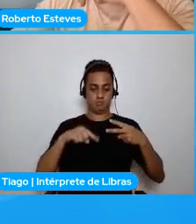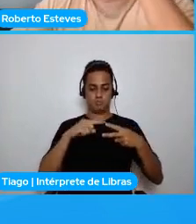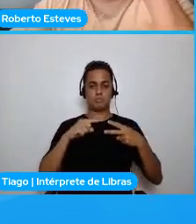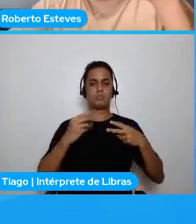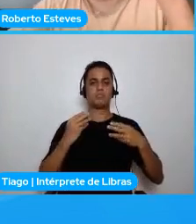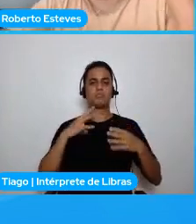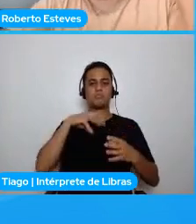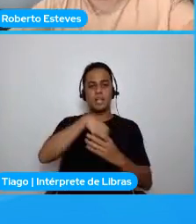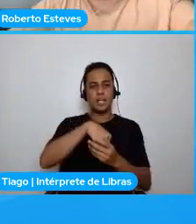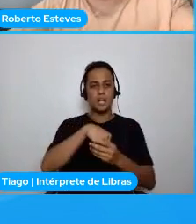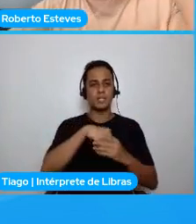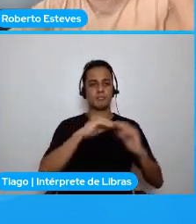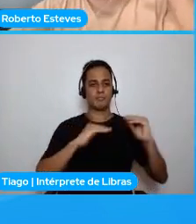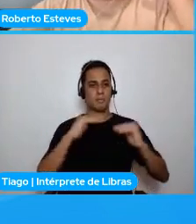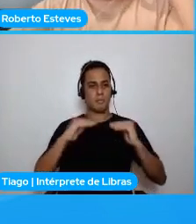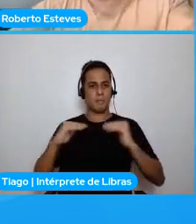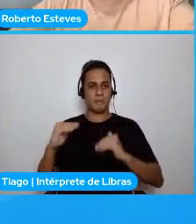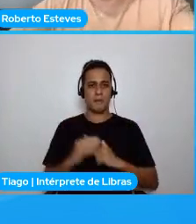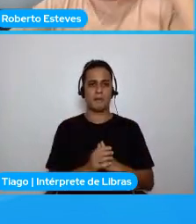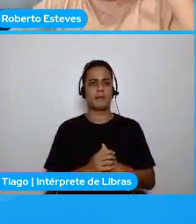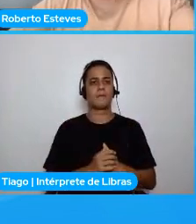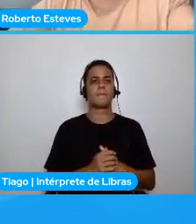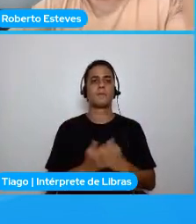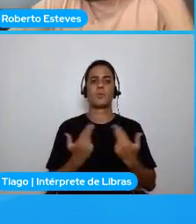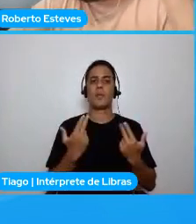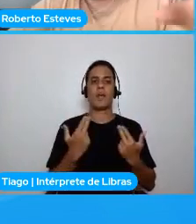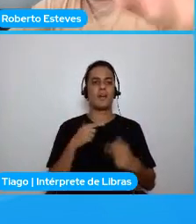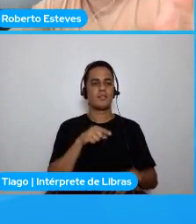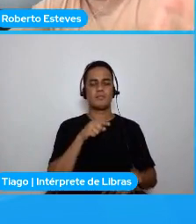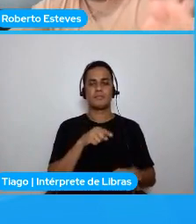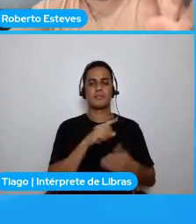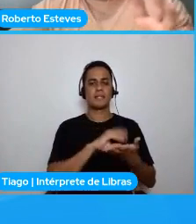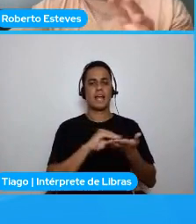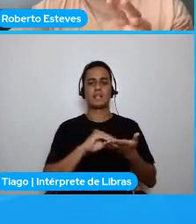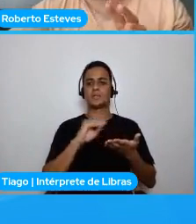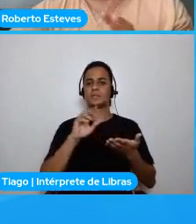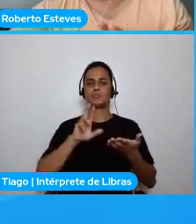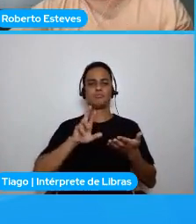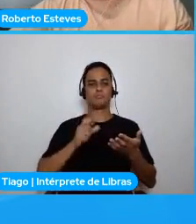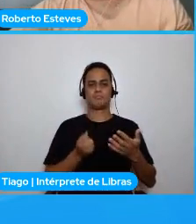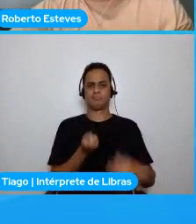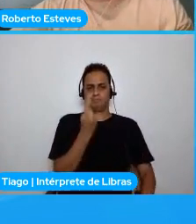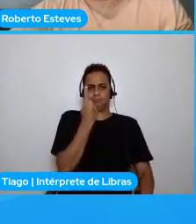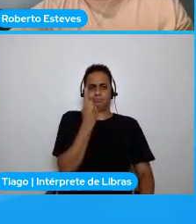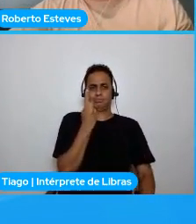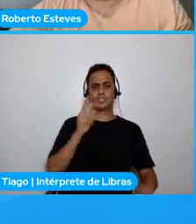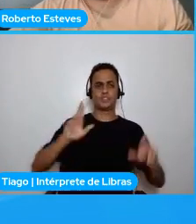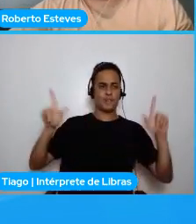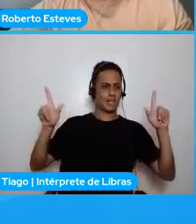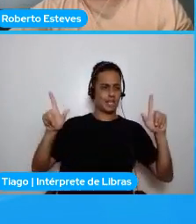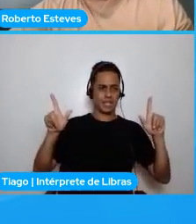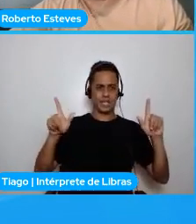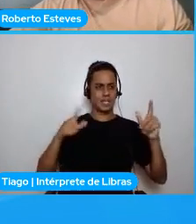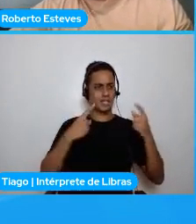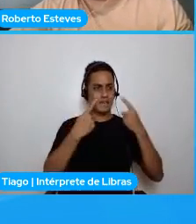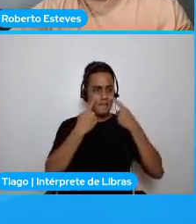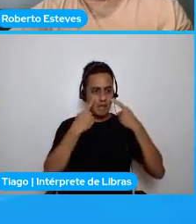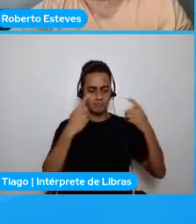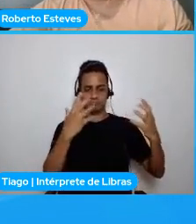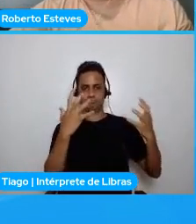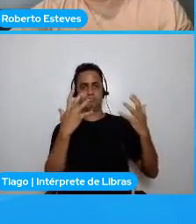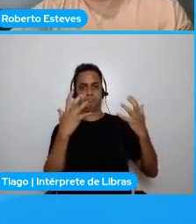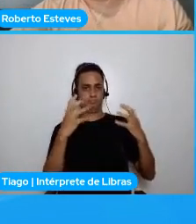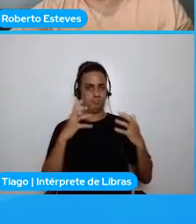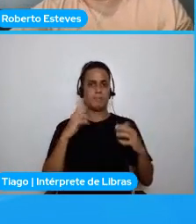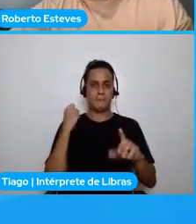plot, quiere decir como que son outliers, son como que no se comportan igual que el resto y que tiene concordancia con el gráfico que